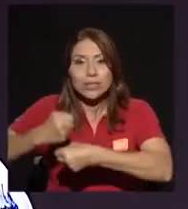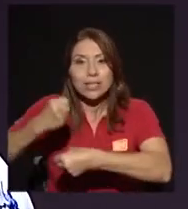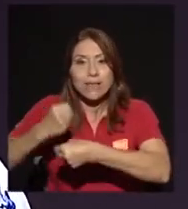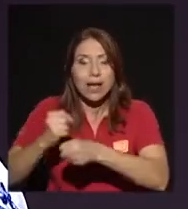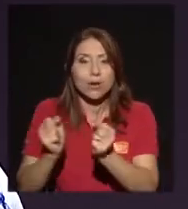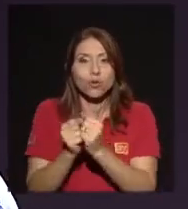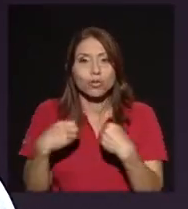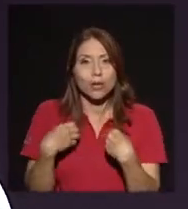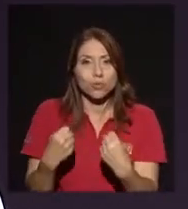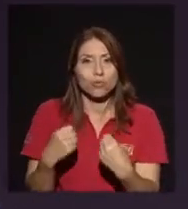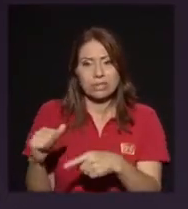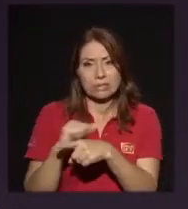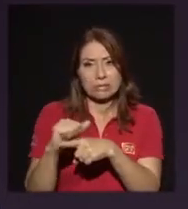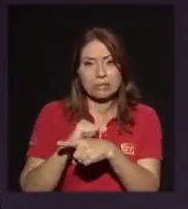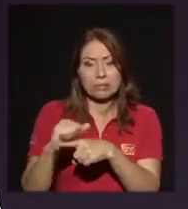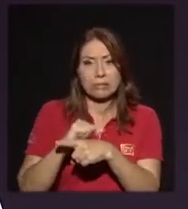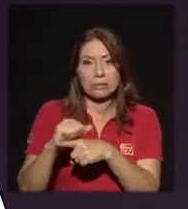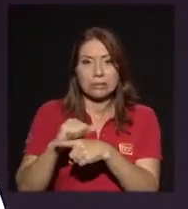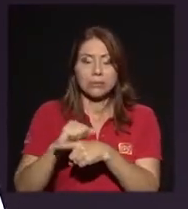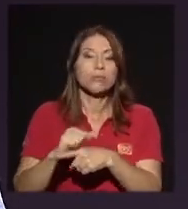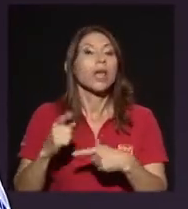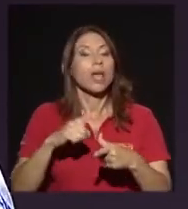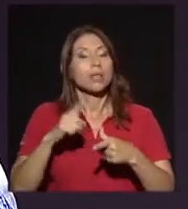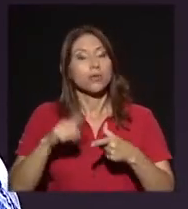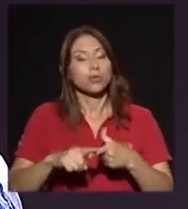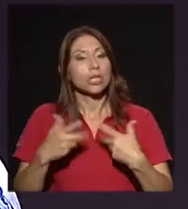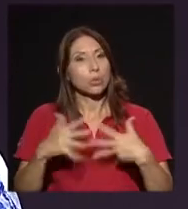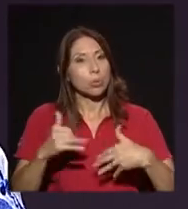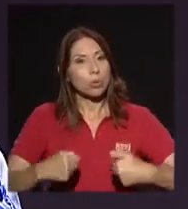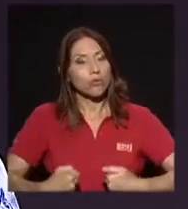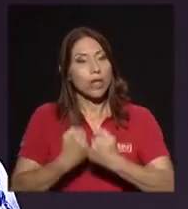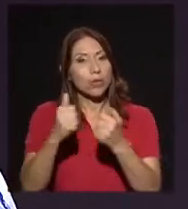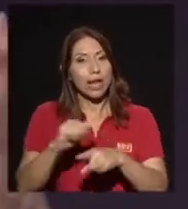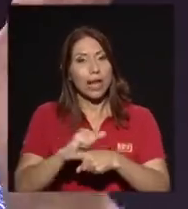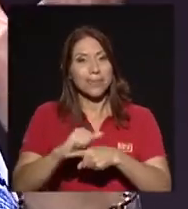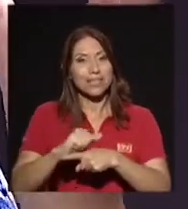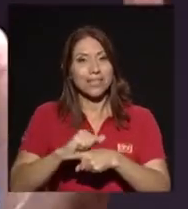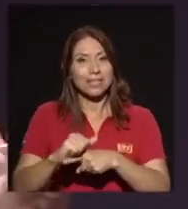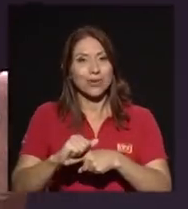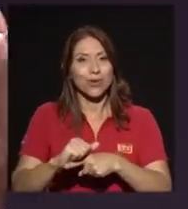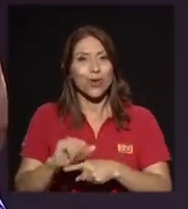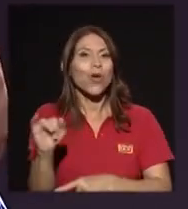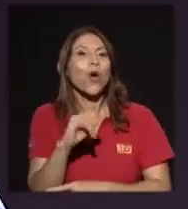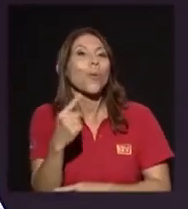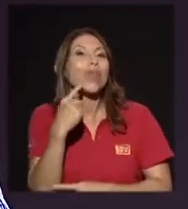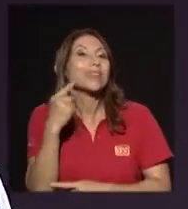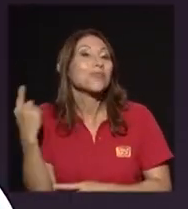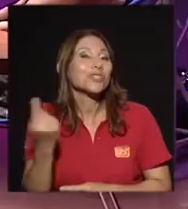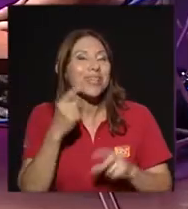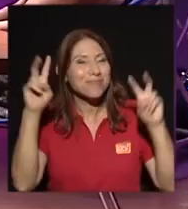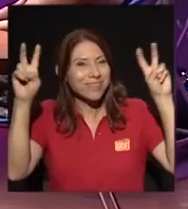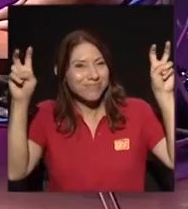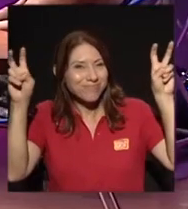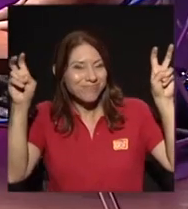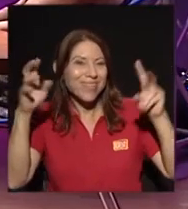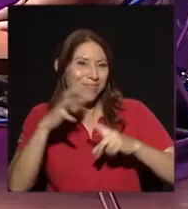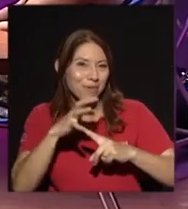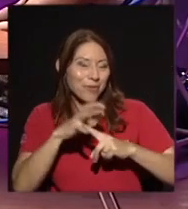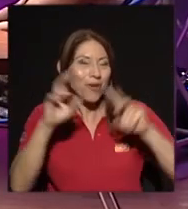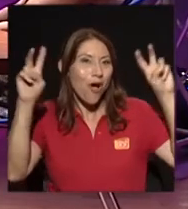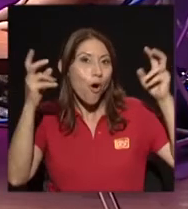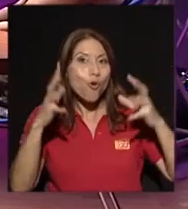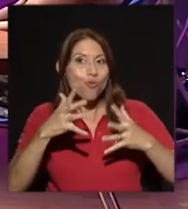capacitación. Entonces, el reto de la capacitación, como decimos siempre, un monstruo como la Caja, ¿verdad?, es un reto enorme,